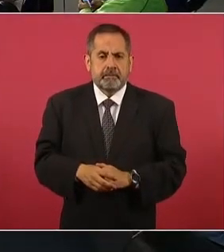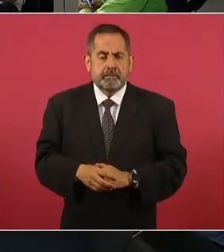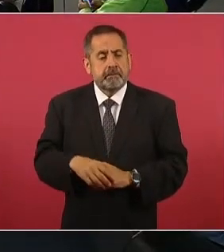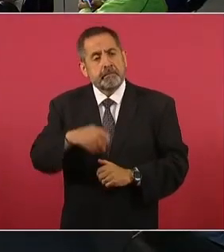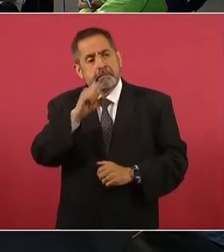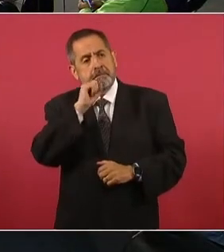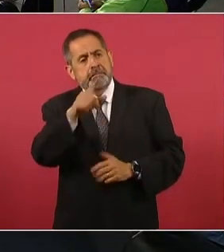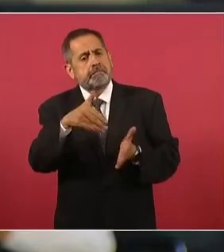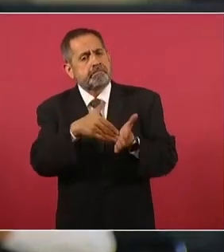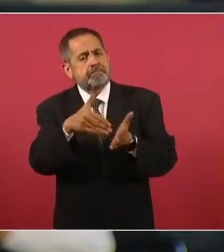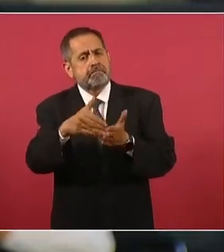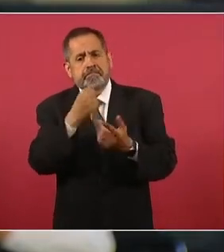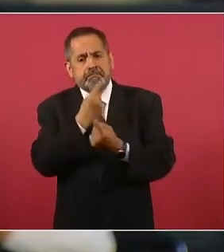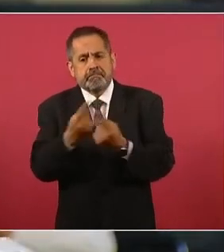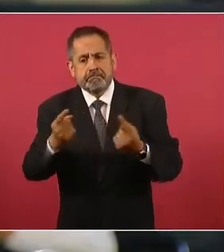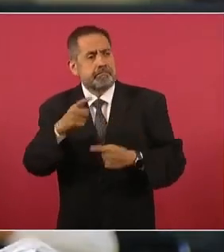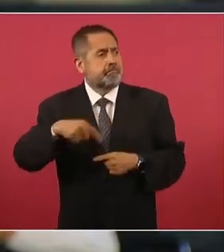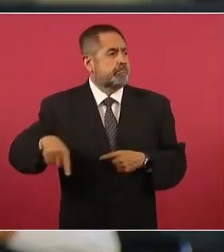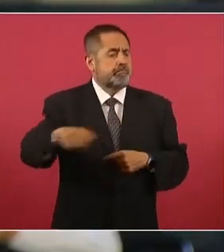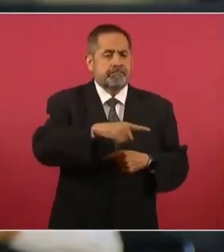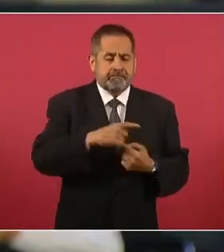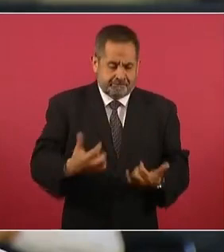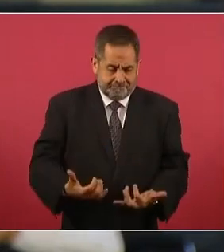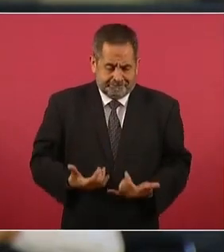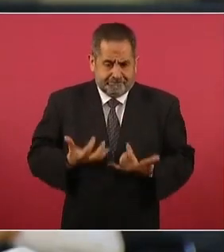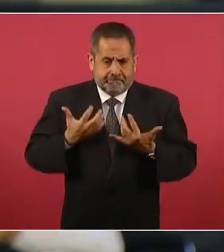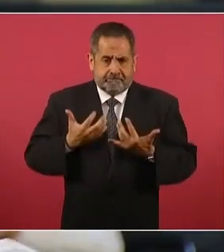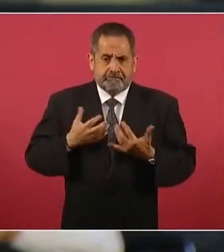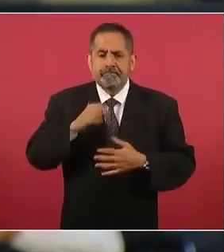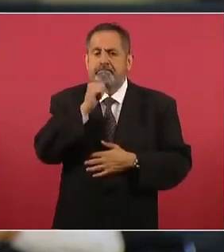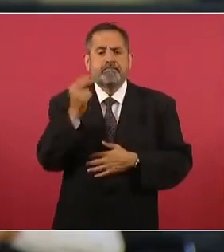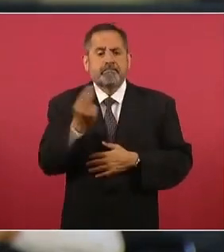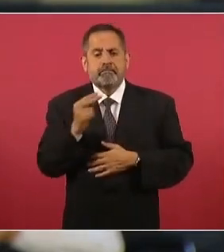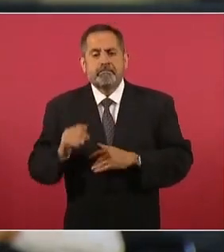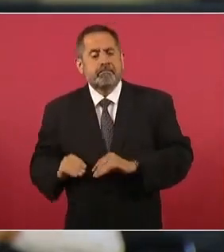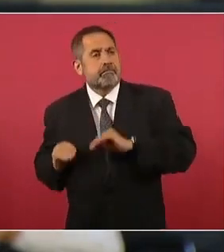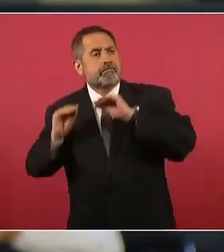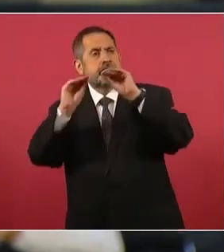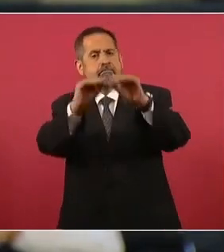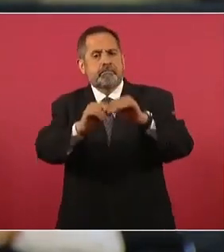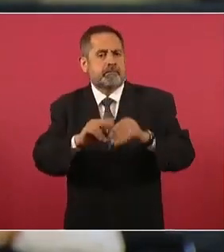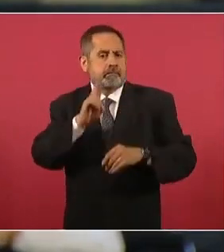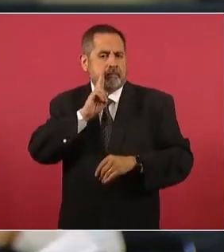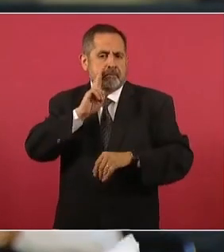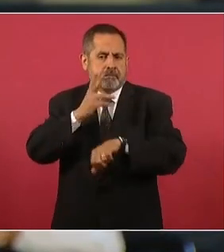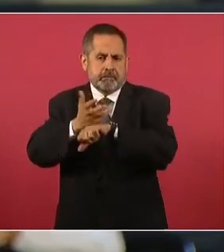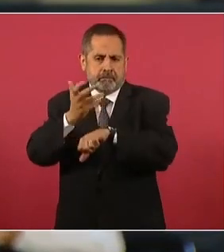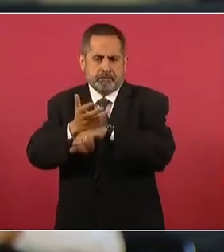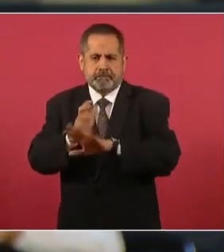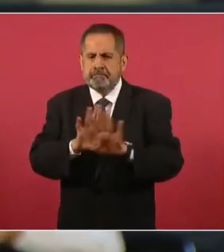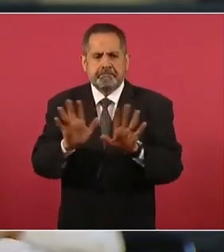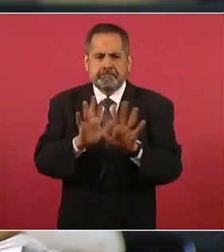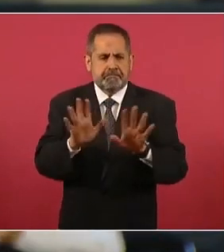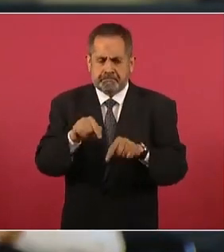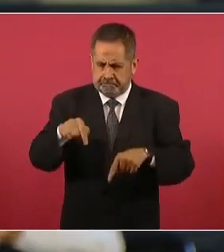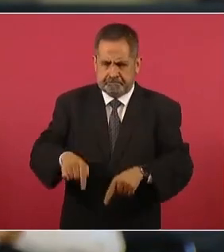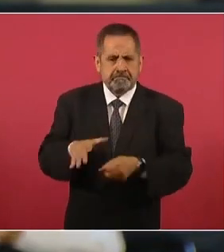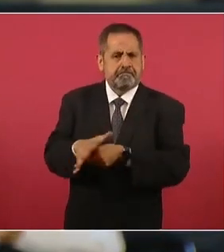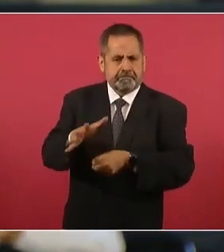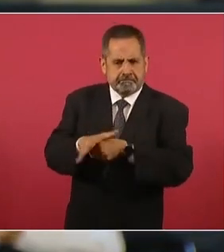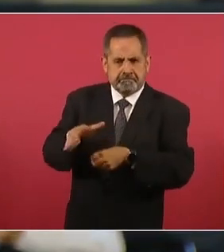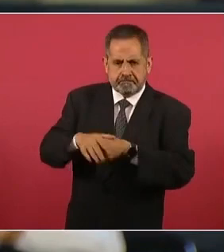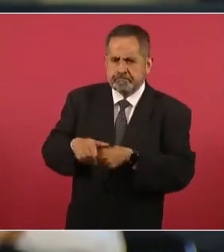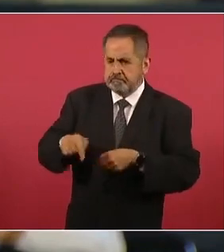miles de niños que sufren quemaduras ya no tendrían la necesidad de mandarlos a Galveston, Estados Unidos, y evitaríamos